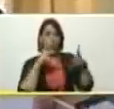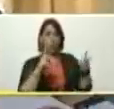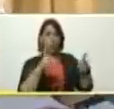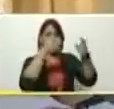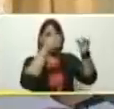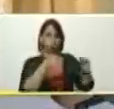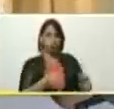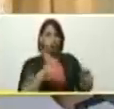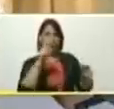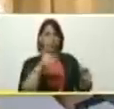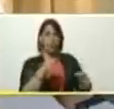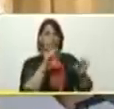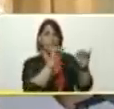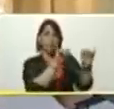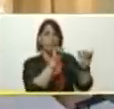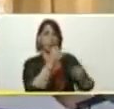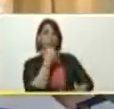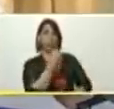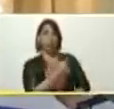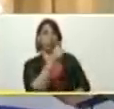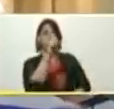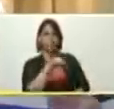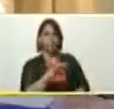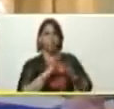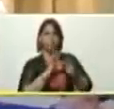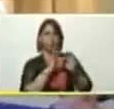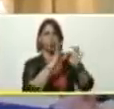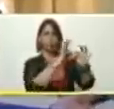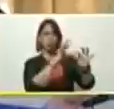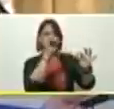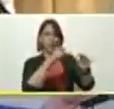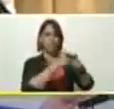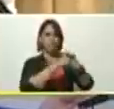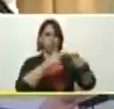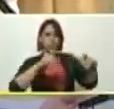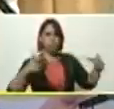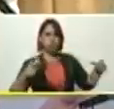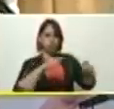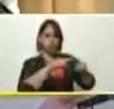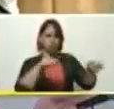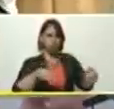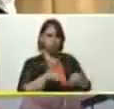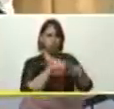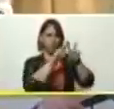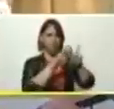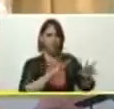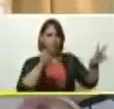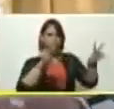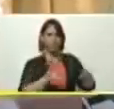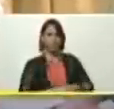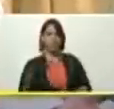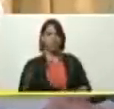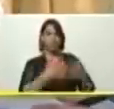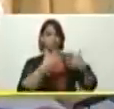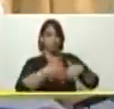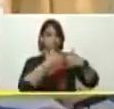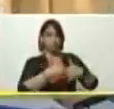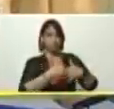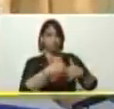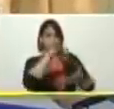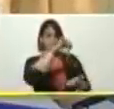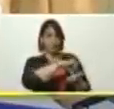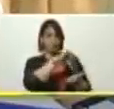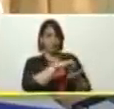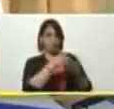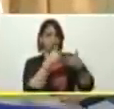usted lo ha dicho también, la consolidación y la expansión de los cuadrantes de paz como motor esencial de garantía